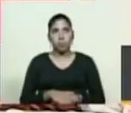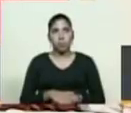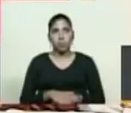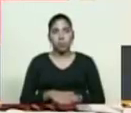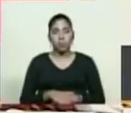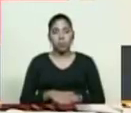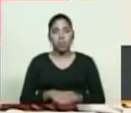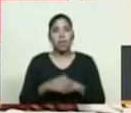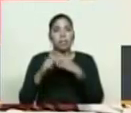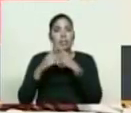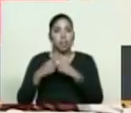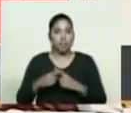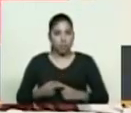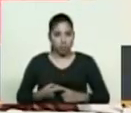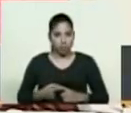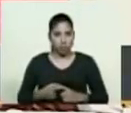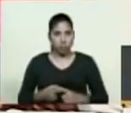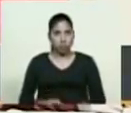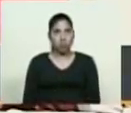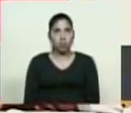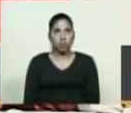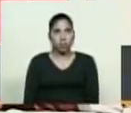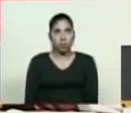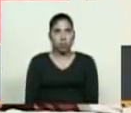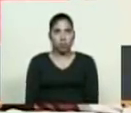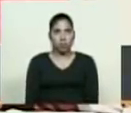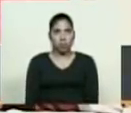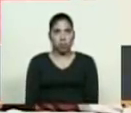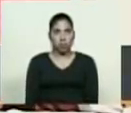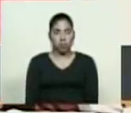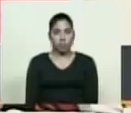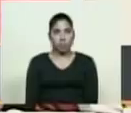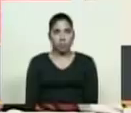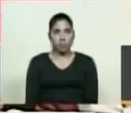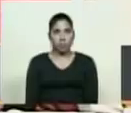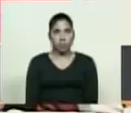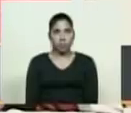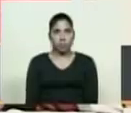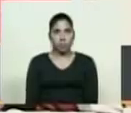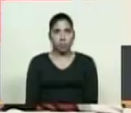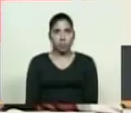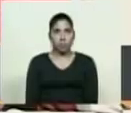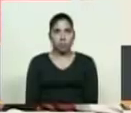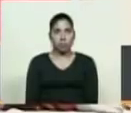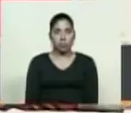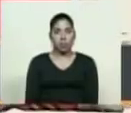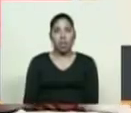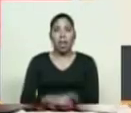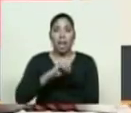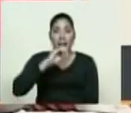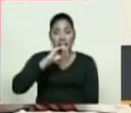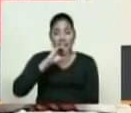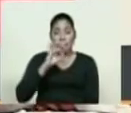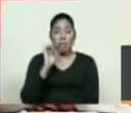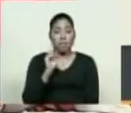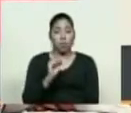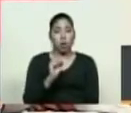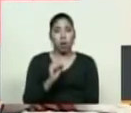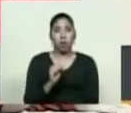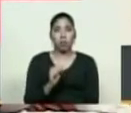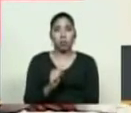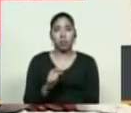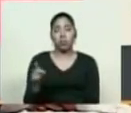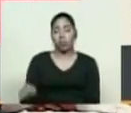redondas. O sea, la cifra. Está la envidia de los partidos, los amargados.